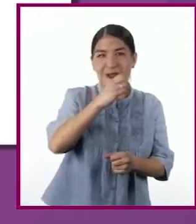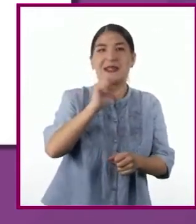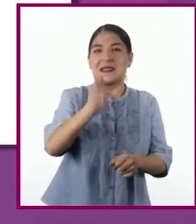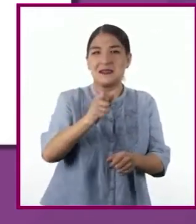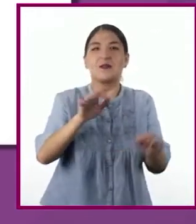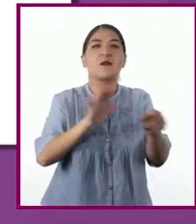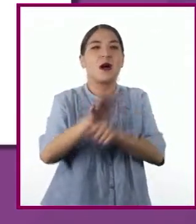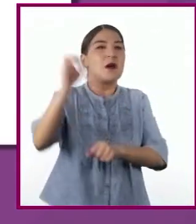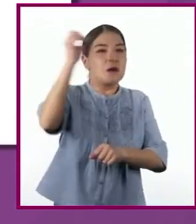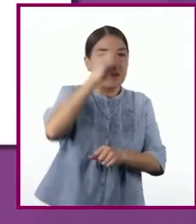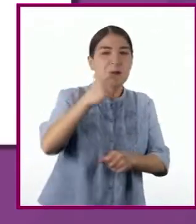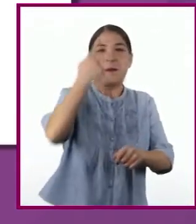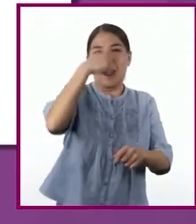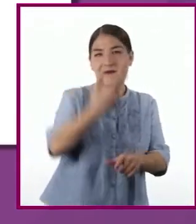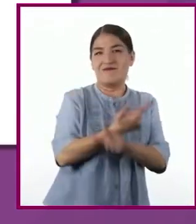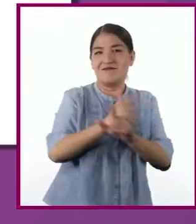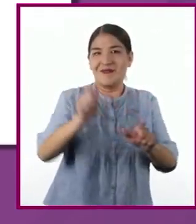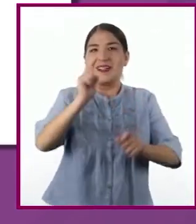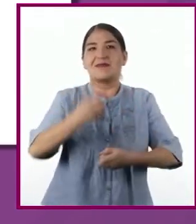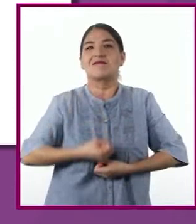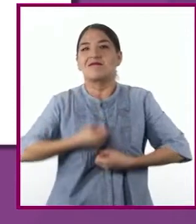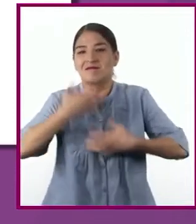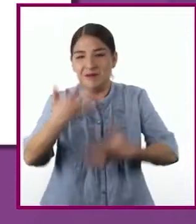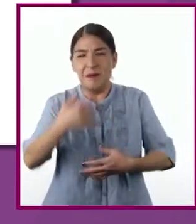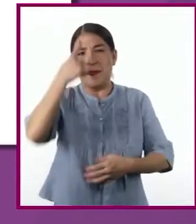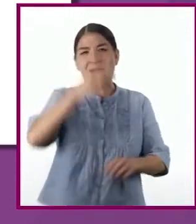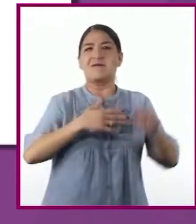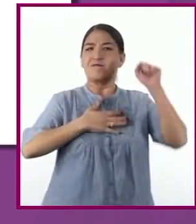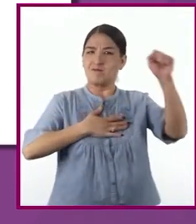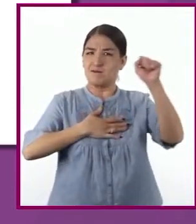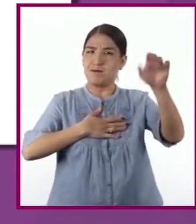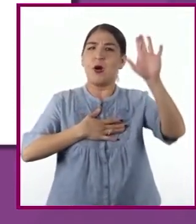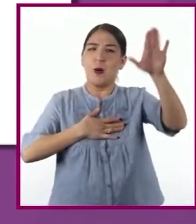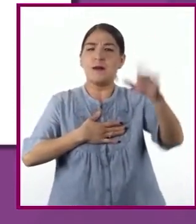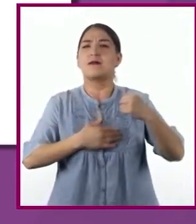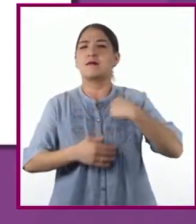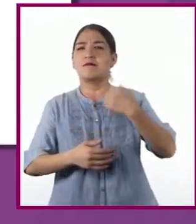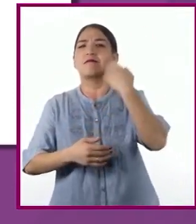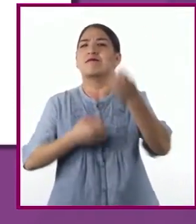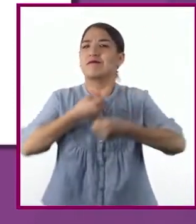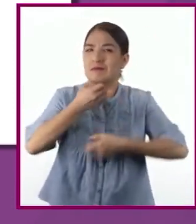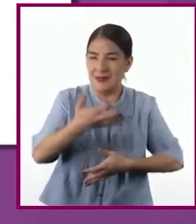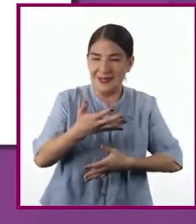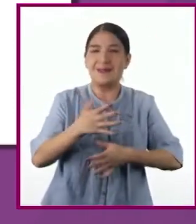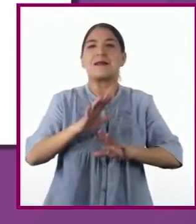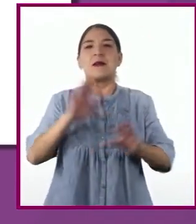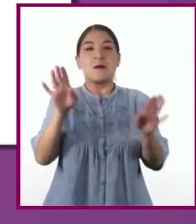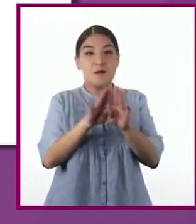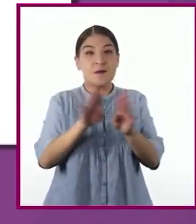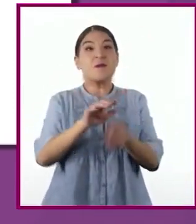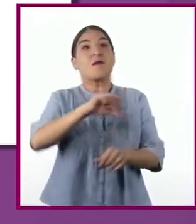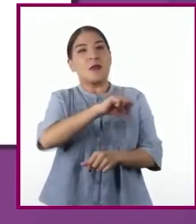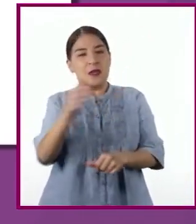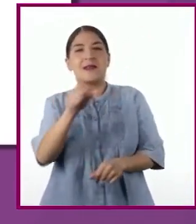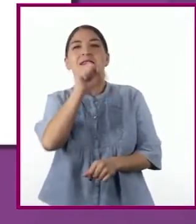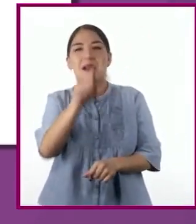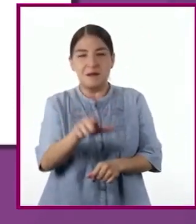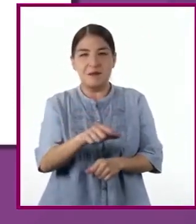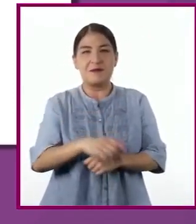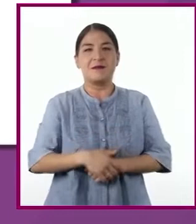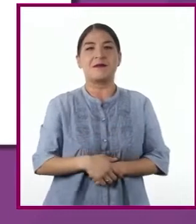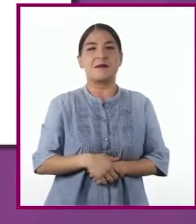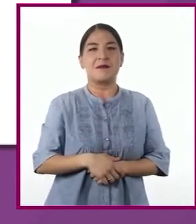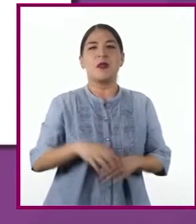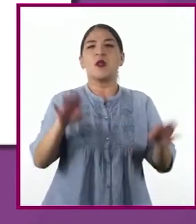la libertad para expresar y para manifestar ese pensamiento. Un paso más sería también el